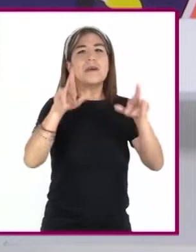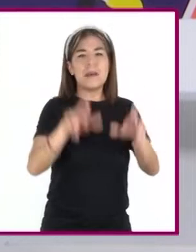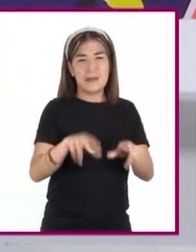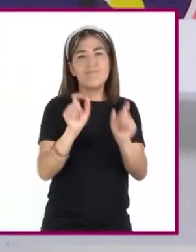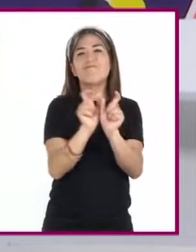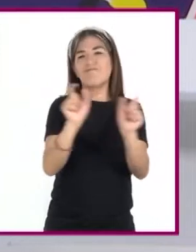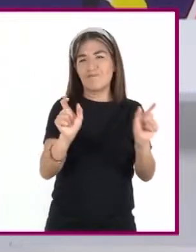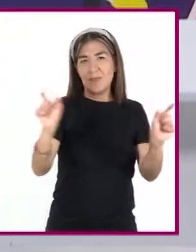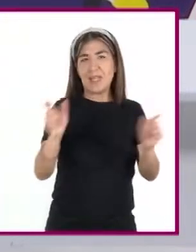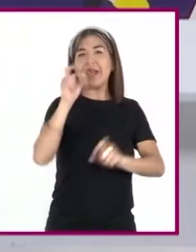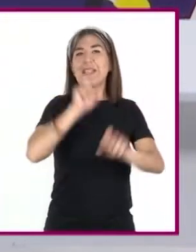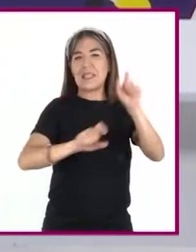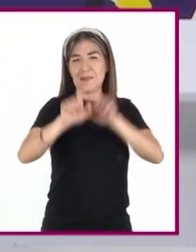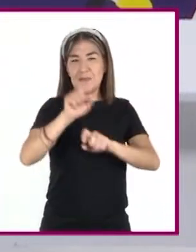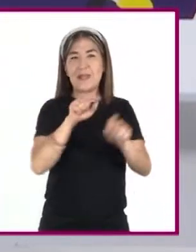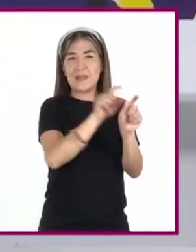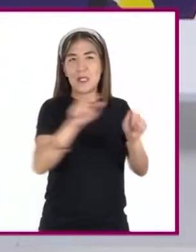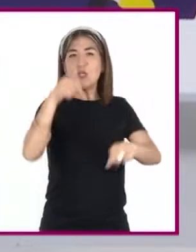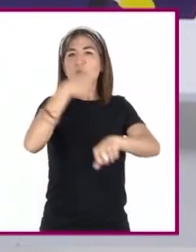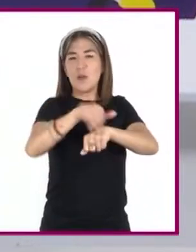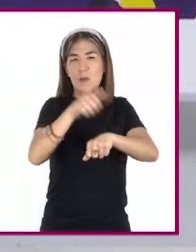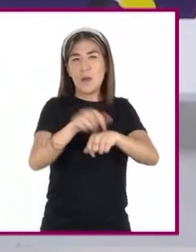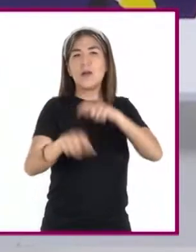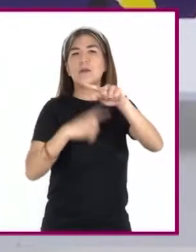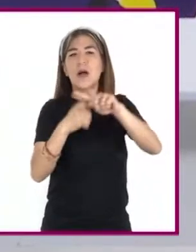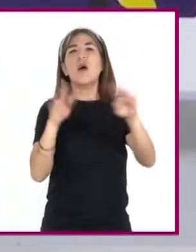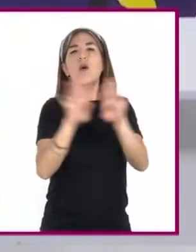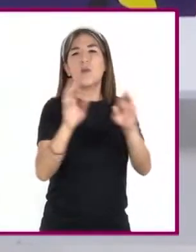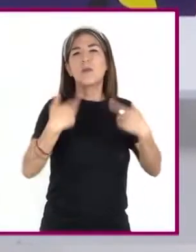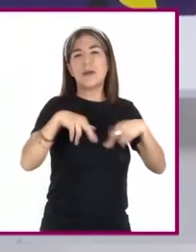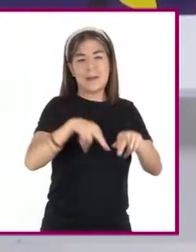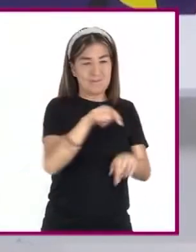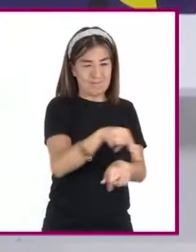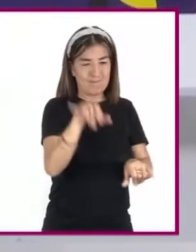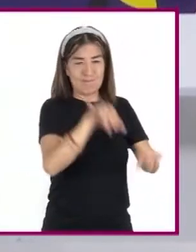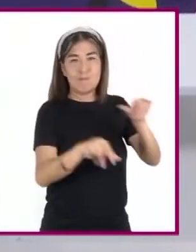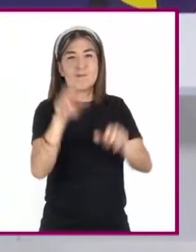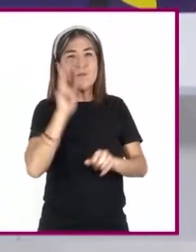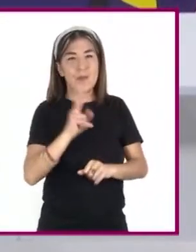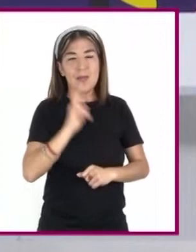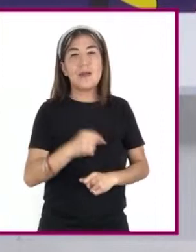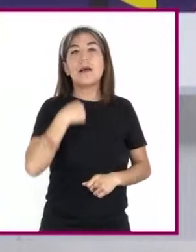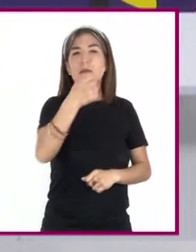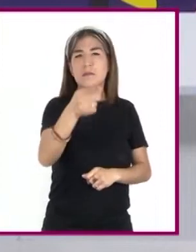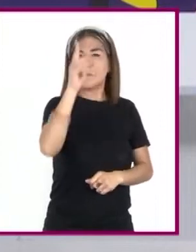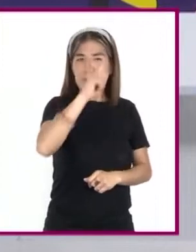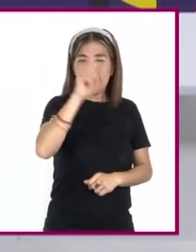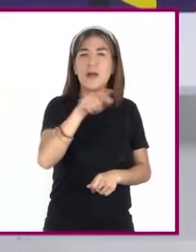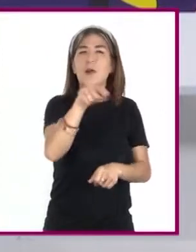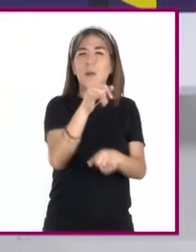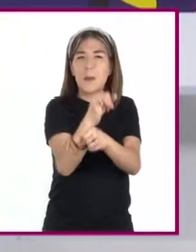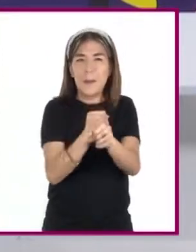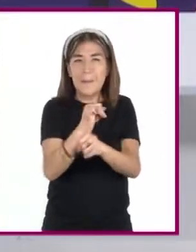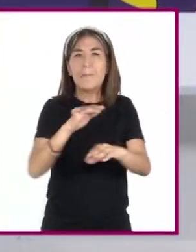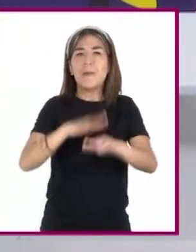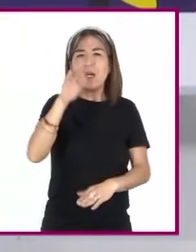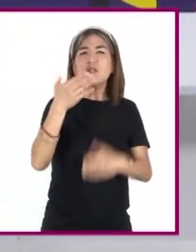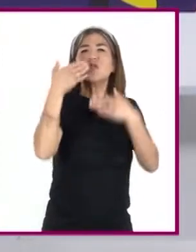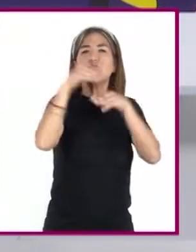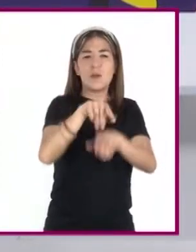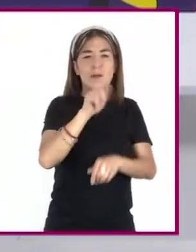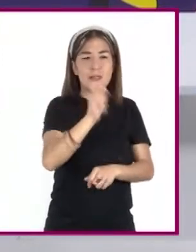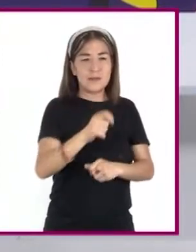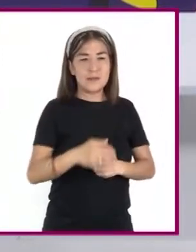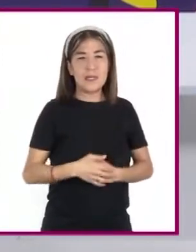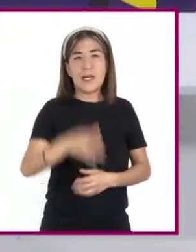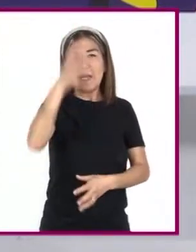ecuación química y esta a su vez se puede representar con modelos. Les sugerimos indagar acerca de la iniciativa